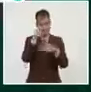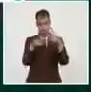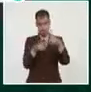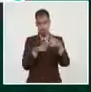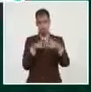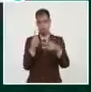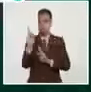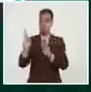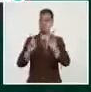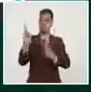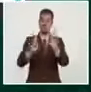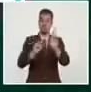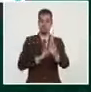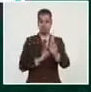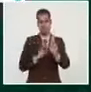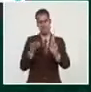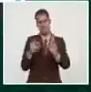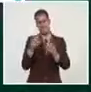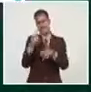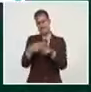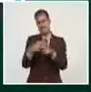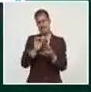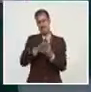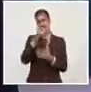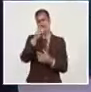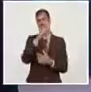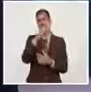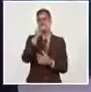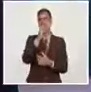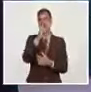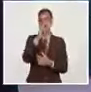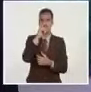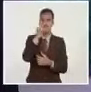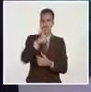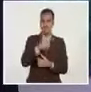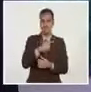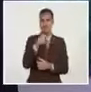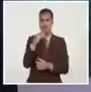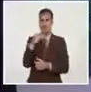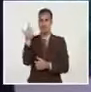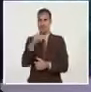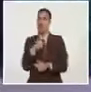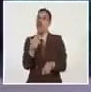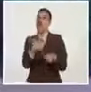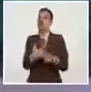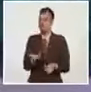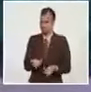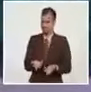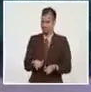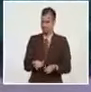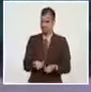yo, porque él a veces me dice así y la policía no sabe de ese sobrenombre.